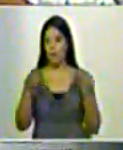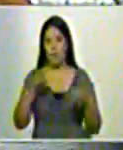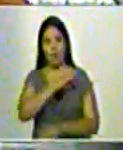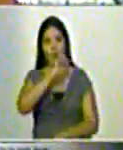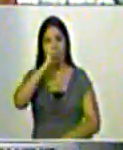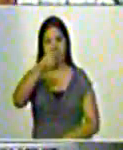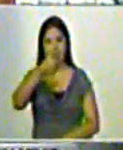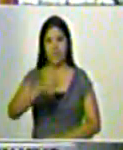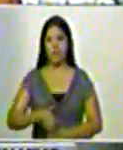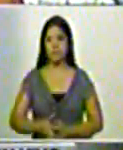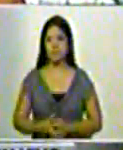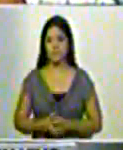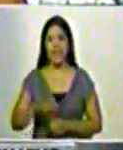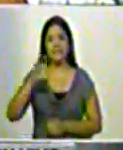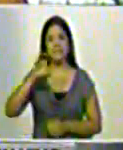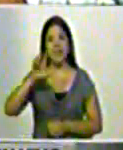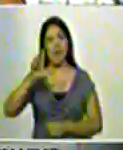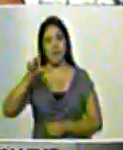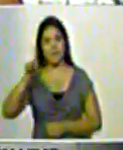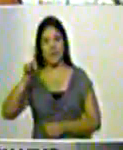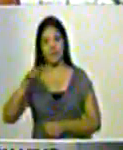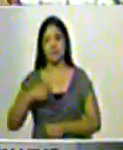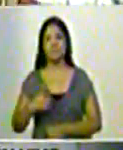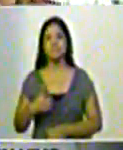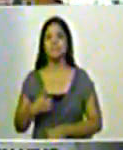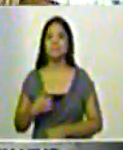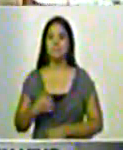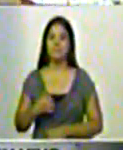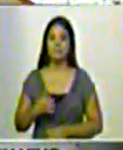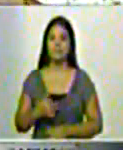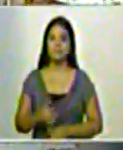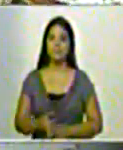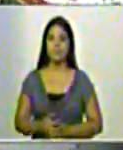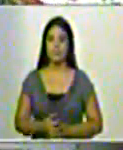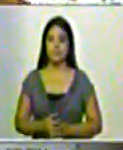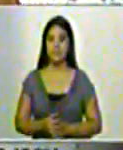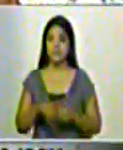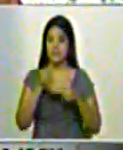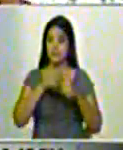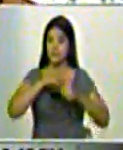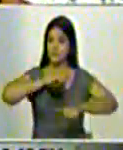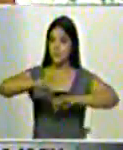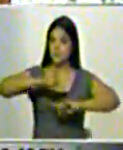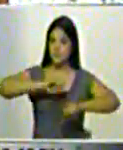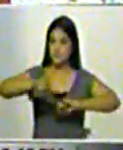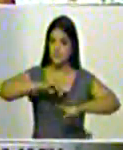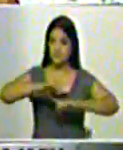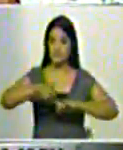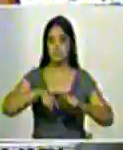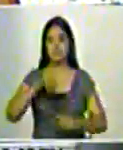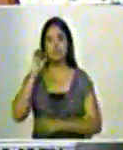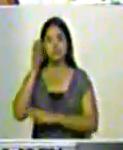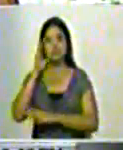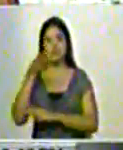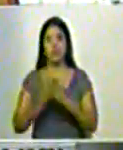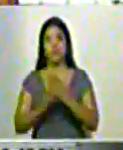jefas de CLP, que son, mejor dicho, comenzando desde el principio, los delegados y delegadas al Congreso Fundacional,